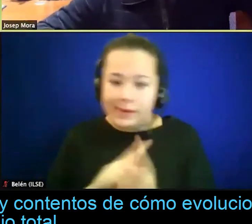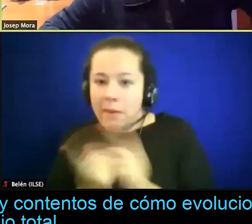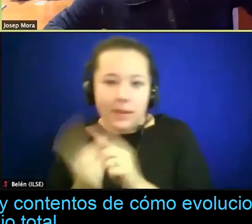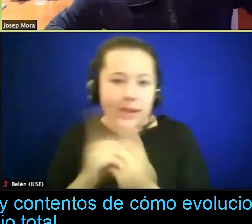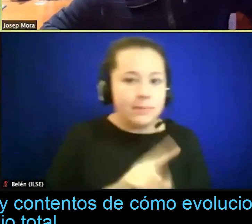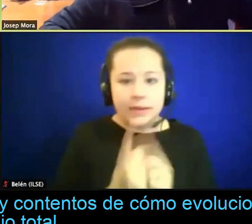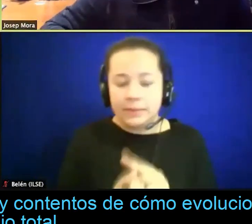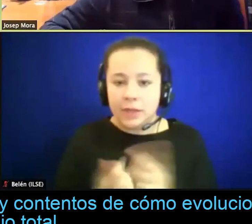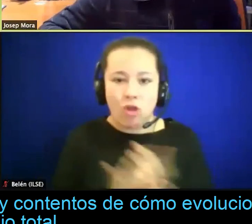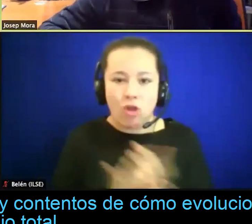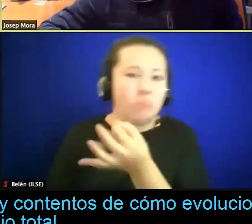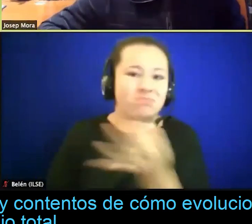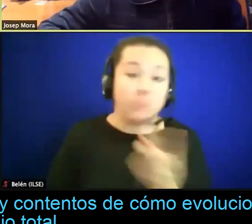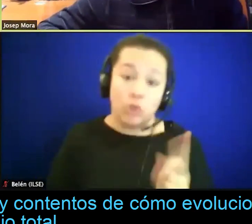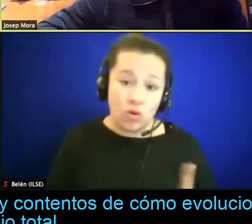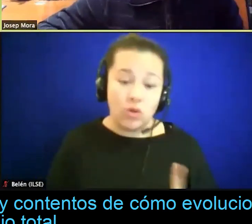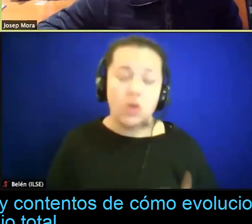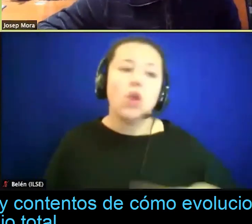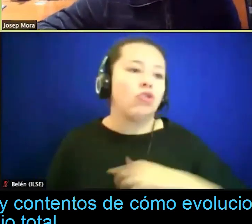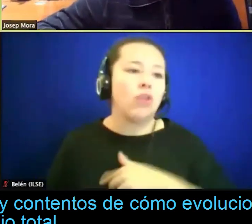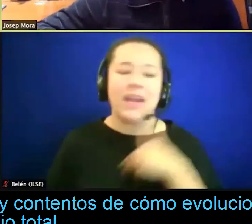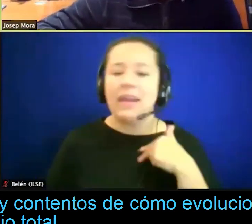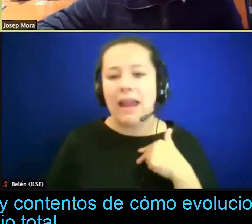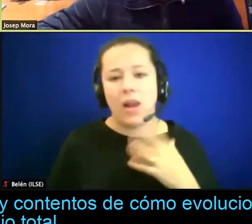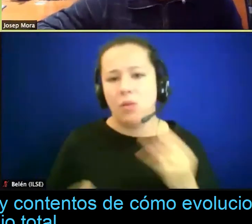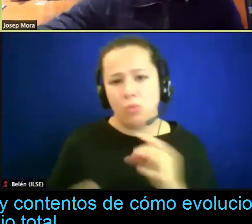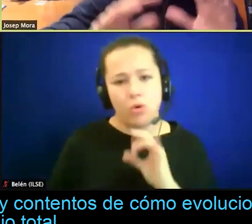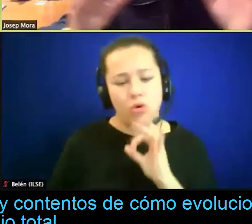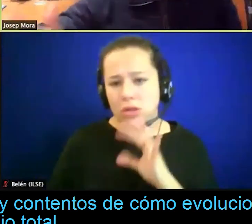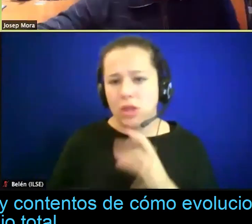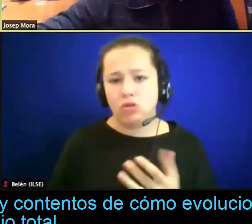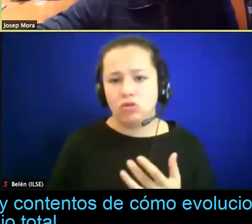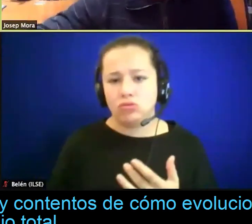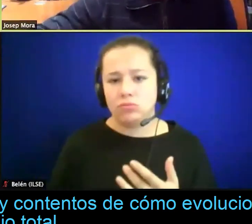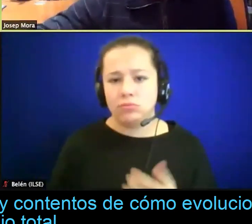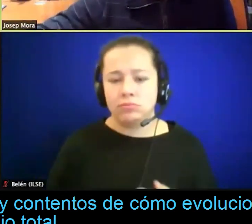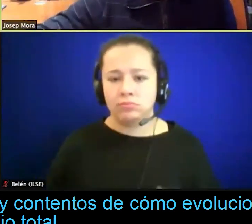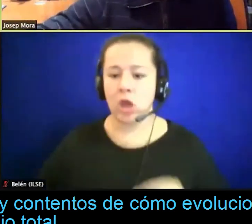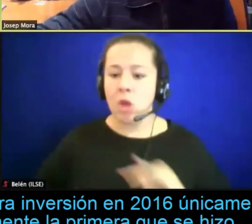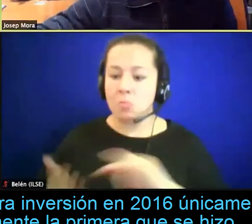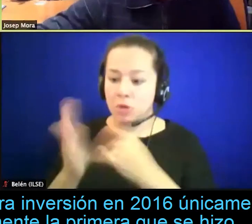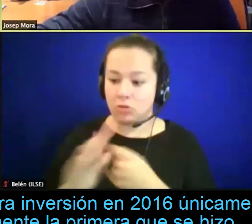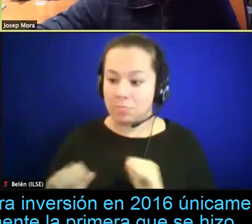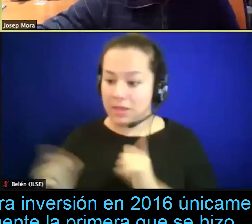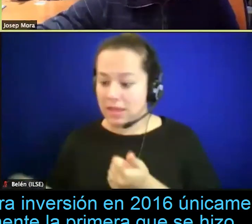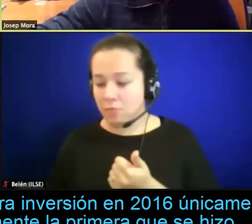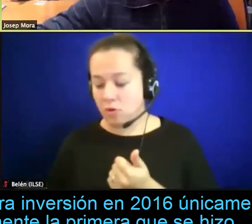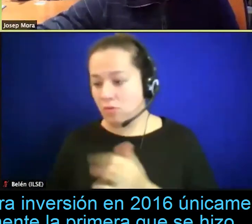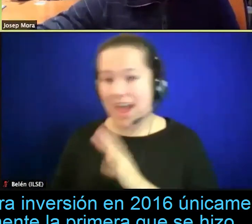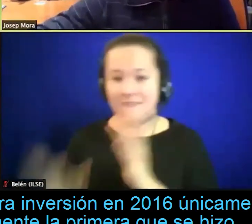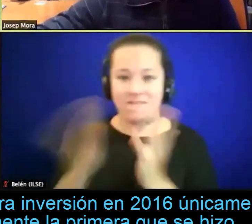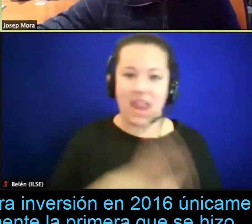estamos en general muy contentos de cómo evoluciona el portfolio total, ¿no? Al final de estas